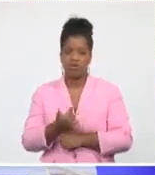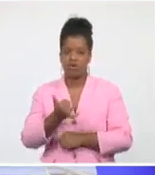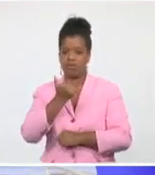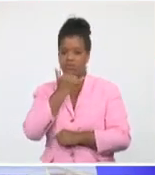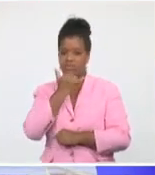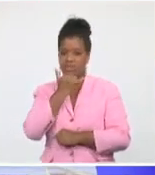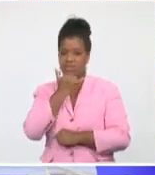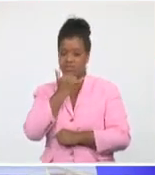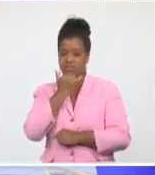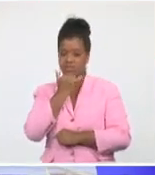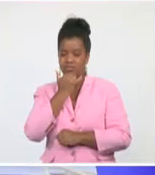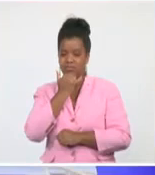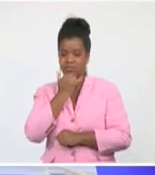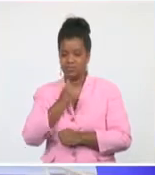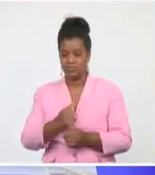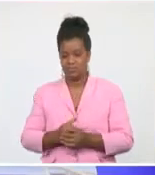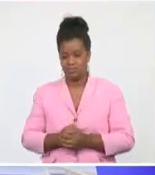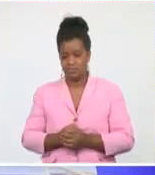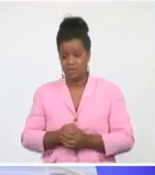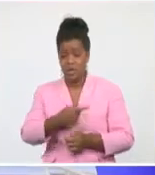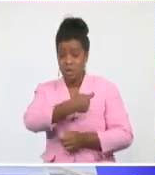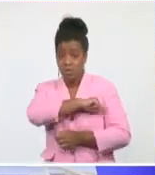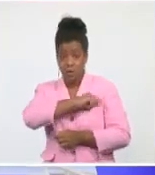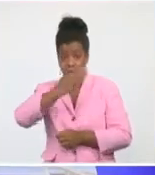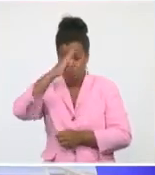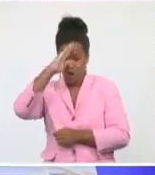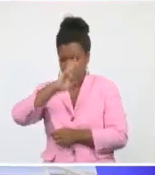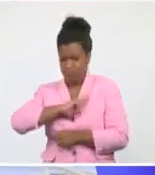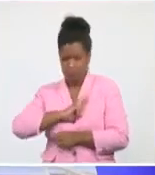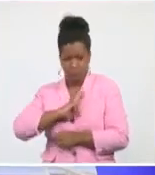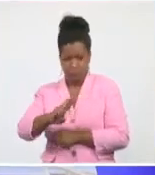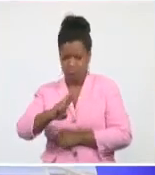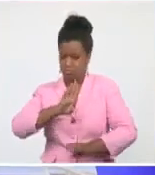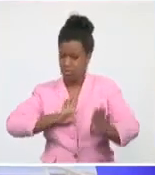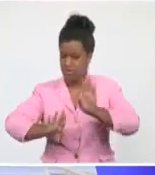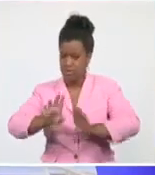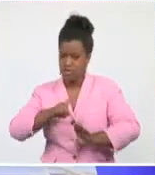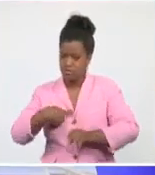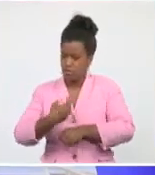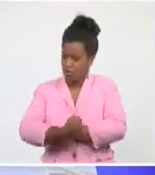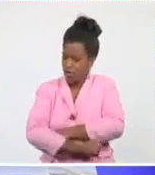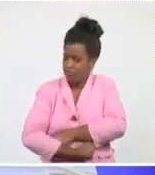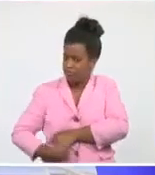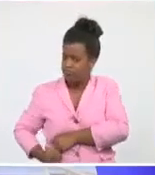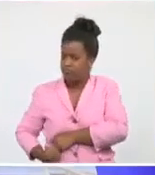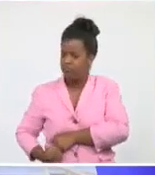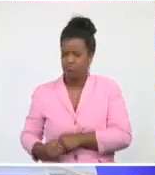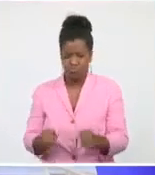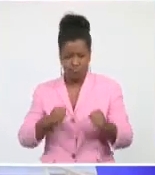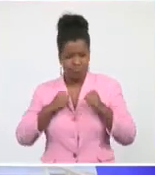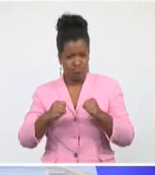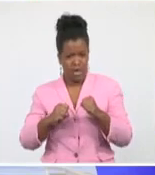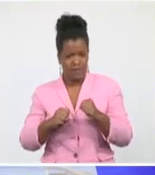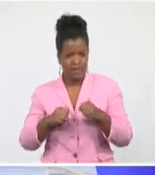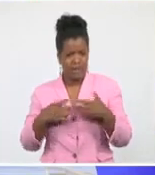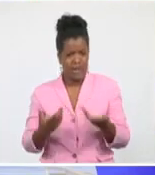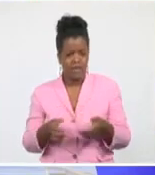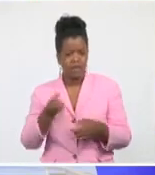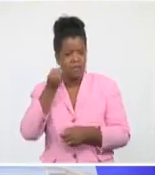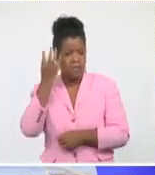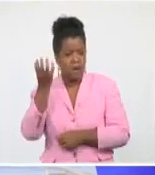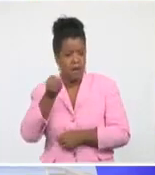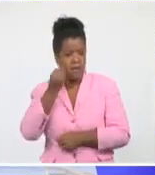en nuestro país. El pueblo cubano ha respondido redoblando su proverbial resistencia a golpe de